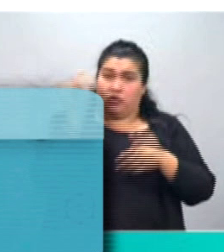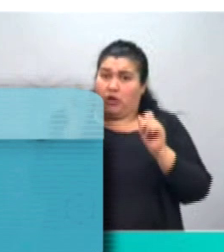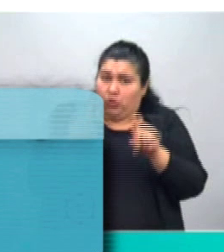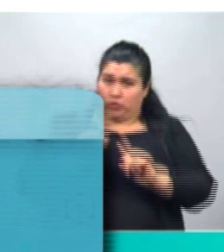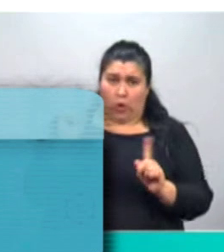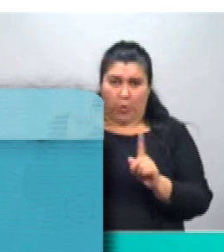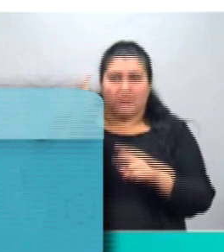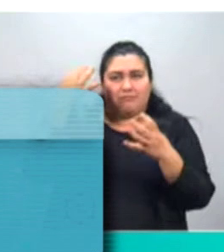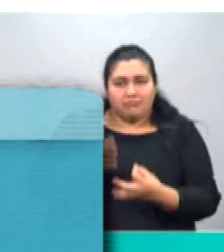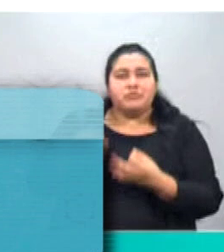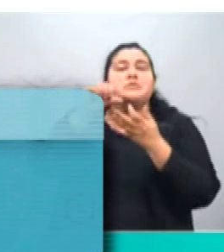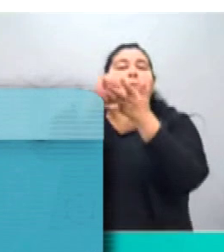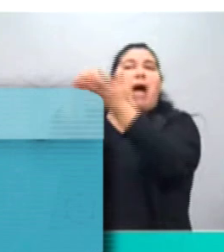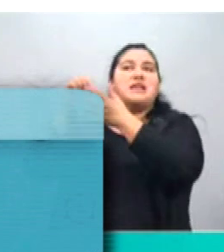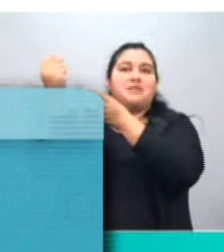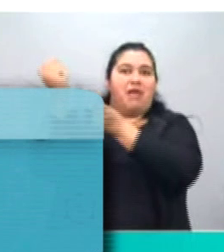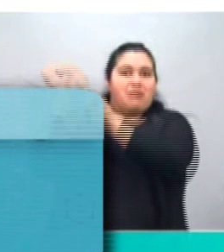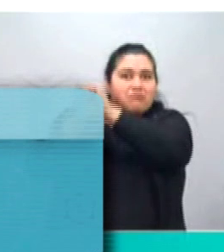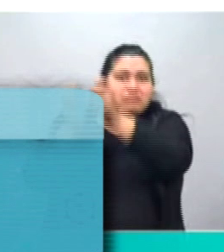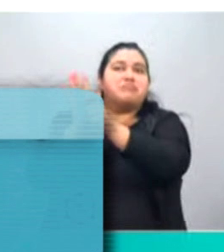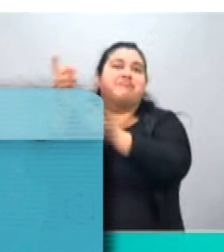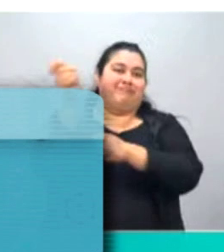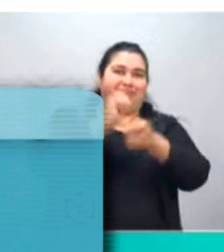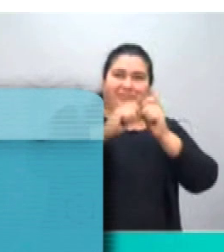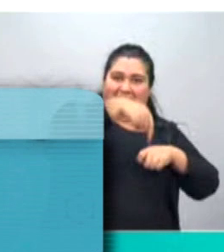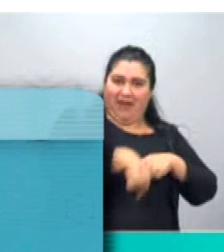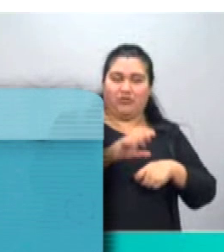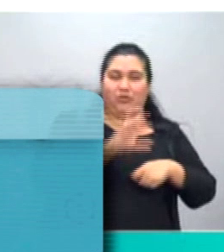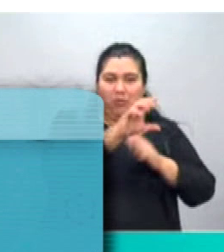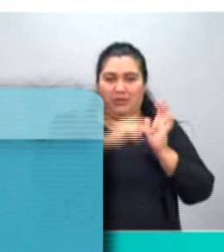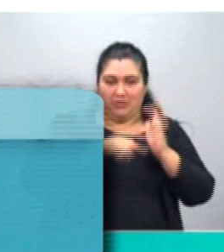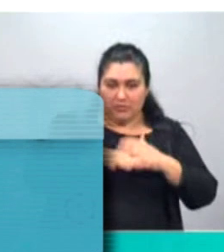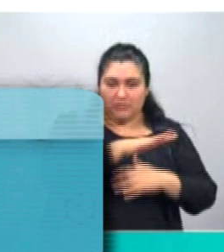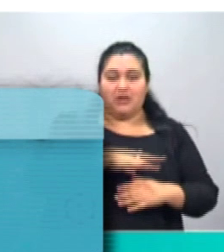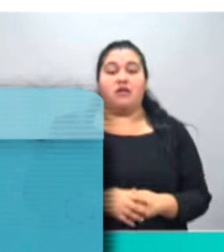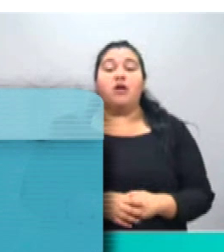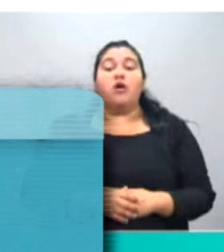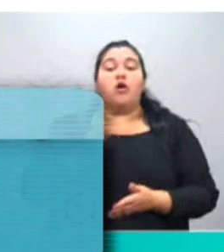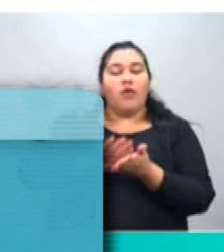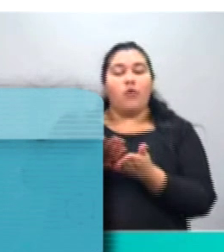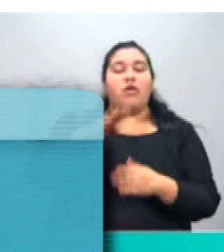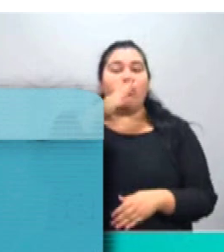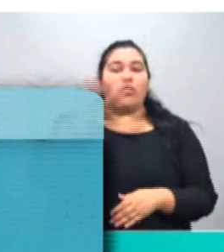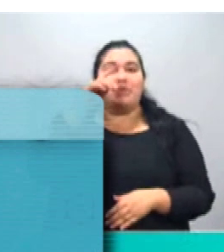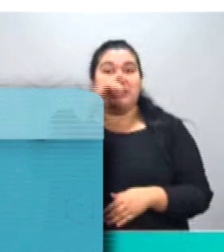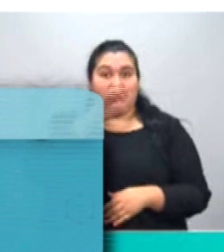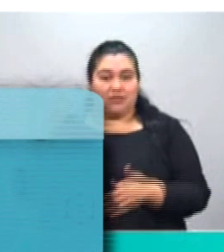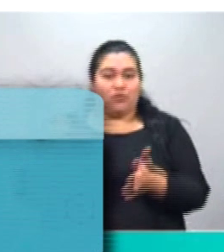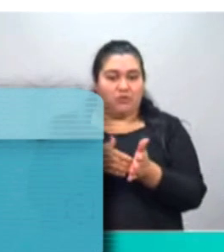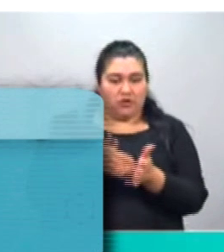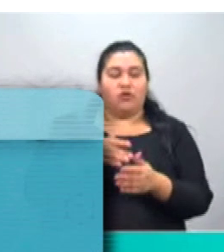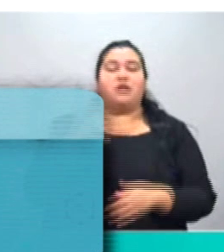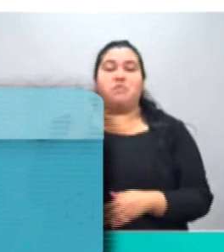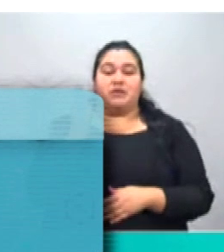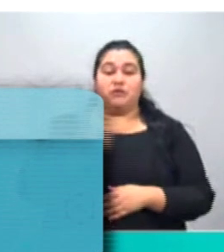fondos internacionales que se ejecutaban. Estamos teniendo una deuda de 4.700 millones de pesos, también una